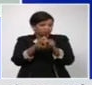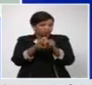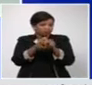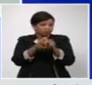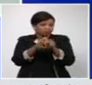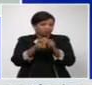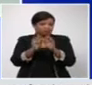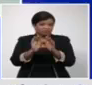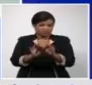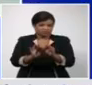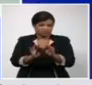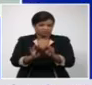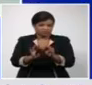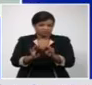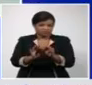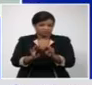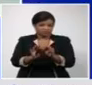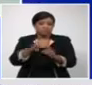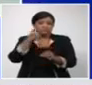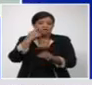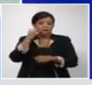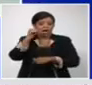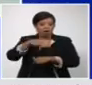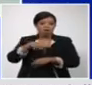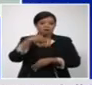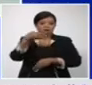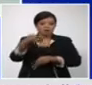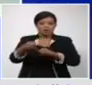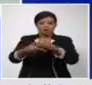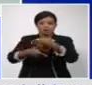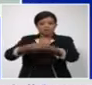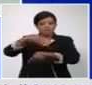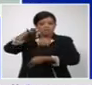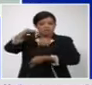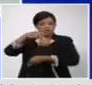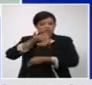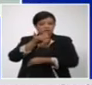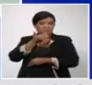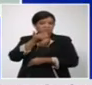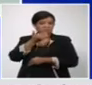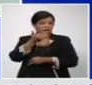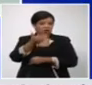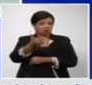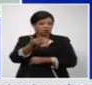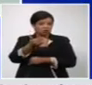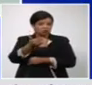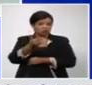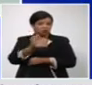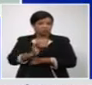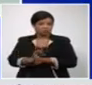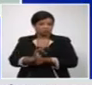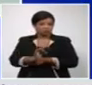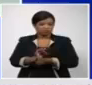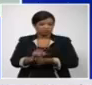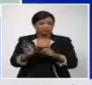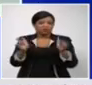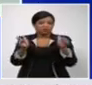porque tenemos que ver la evolución, la estabilidad, porque indiscutiblemente es una disminución del número de casos